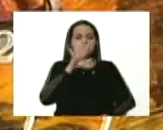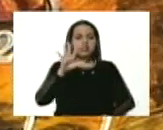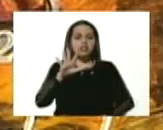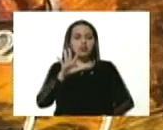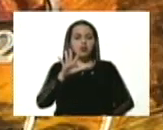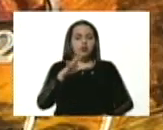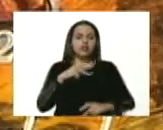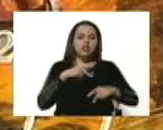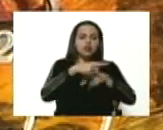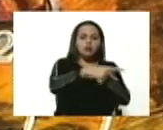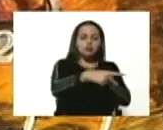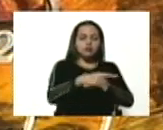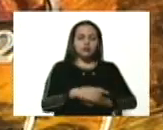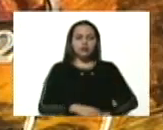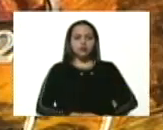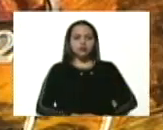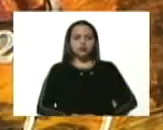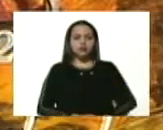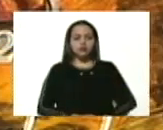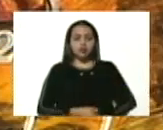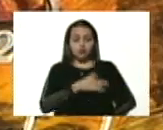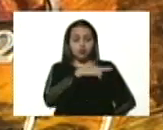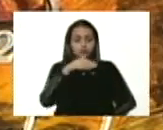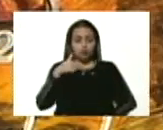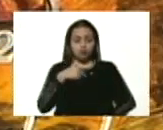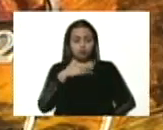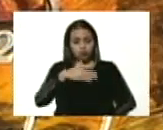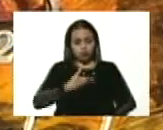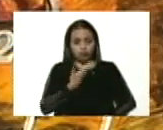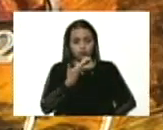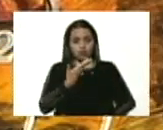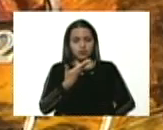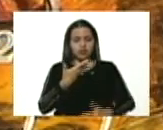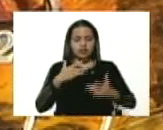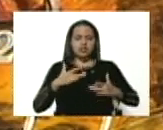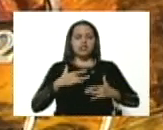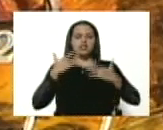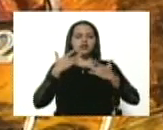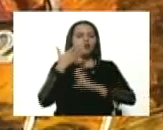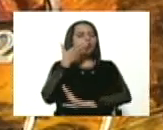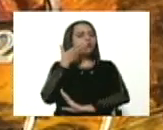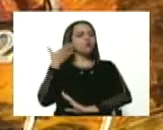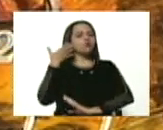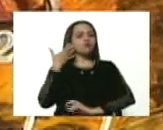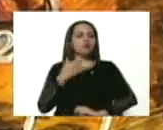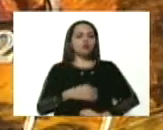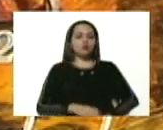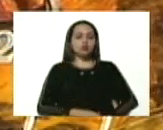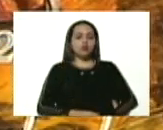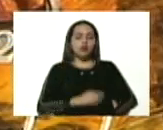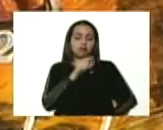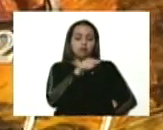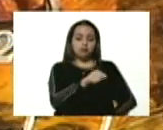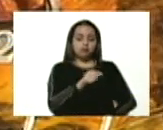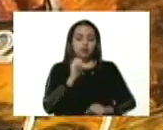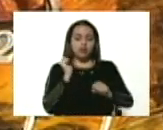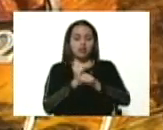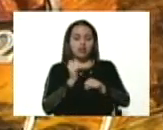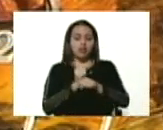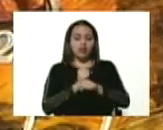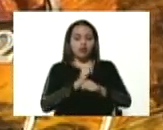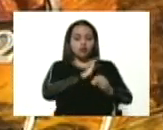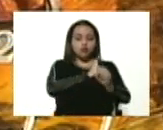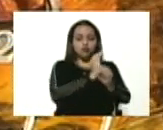obra. Nosotros podemos sentirnos orgullosos, pues con esta obra estamos